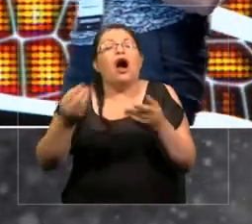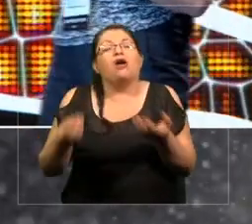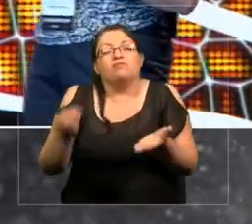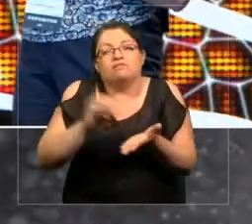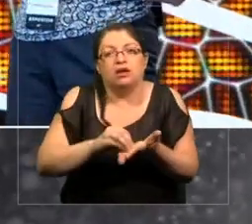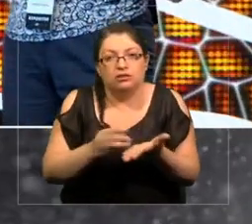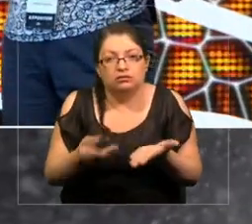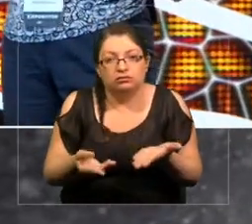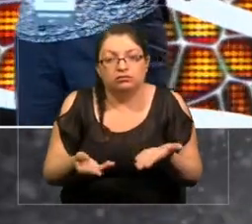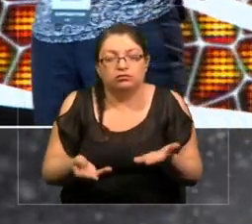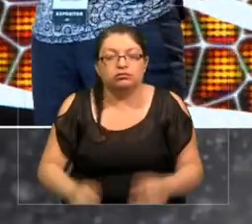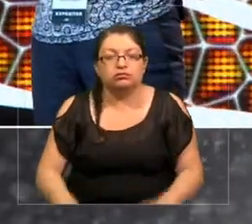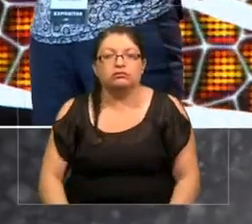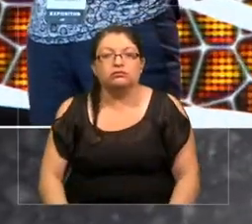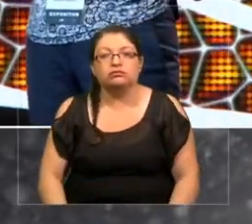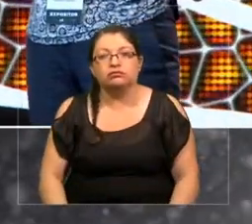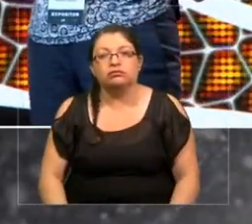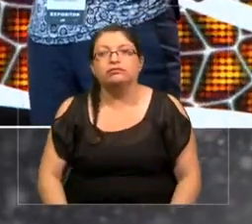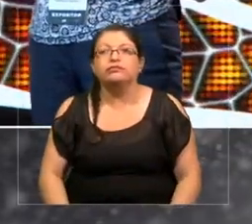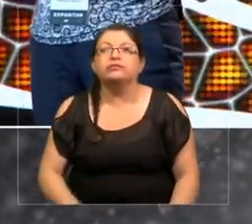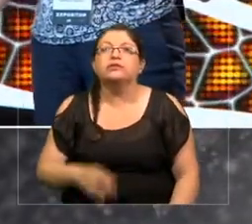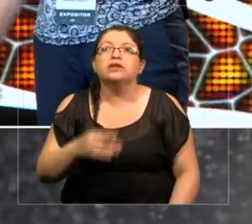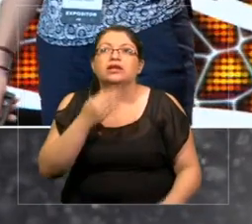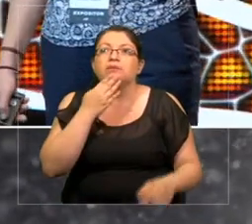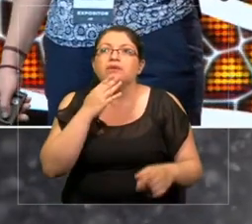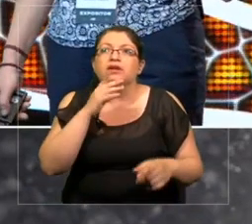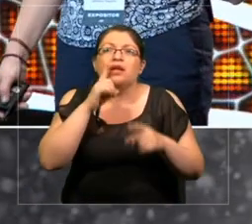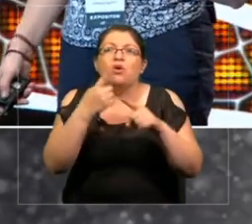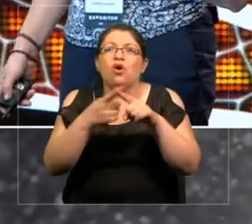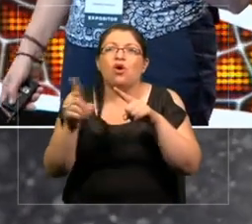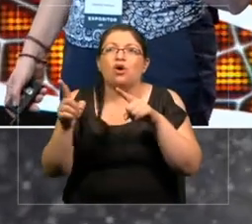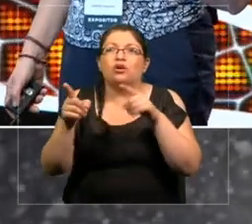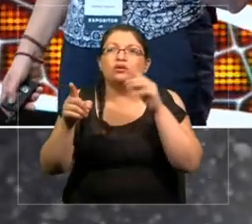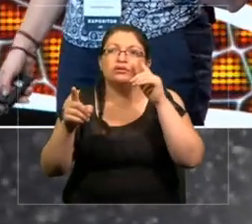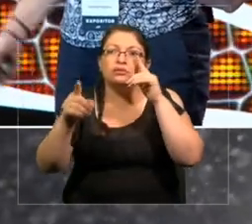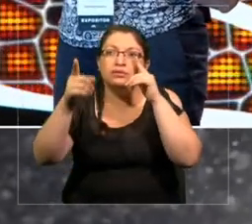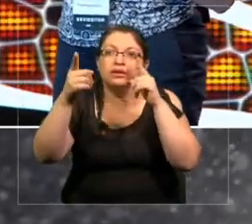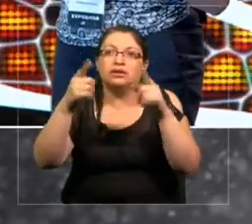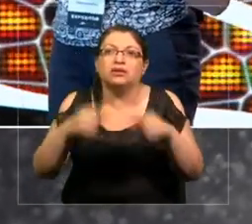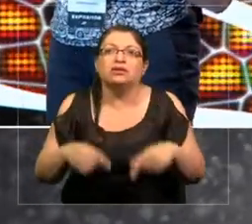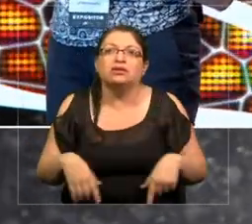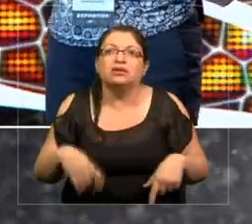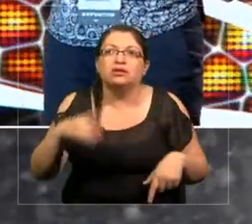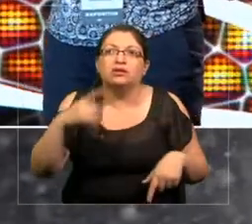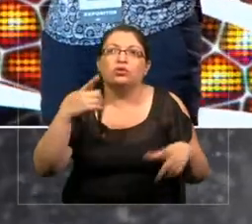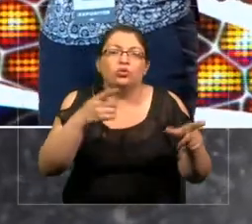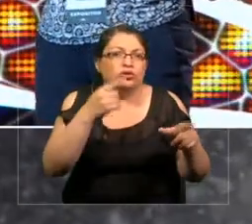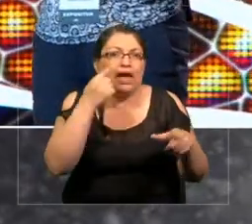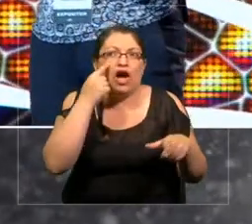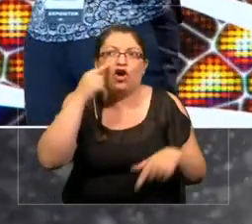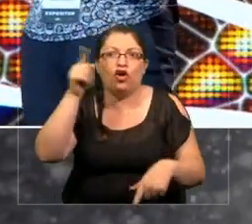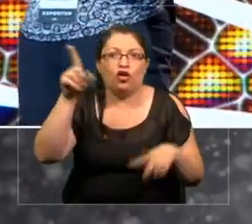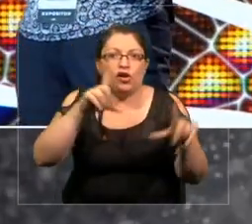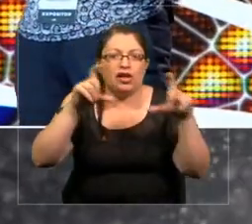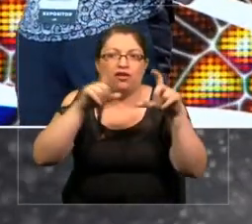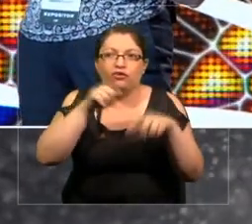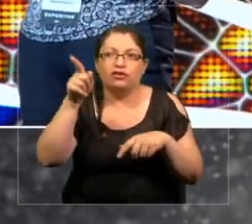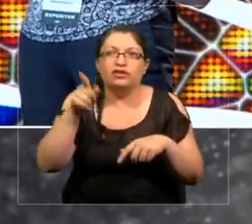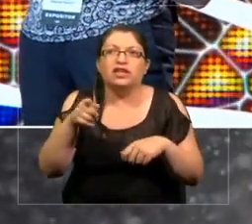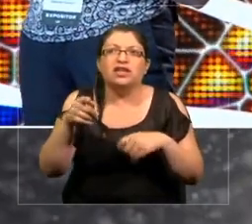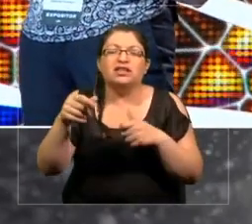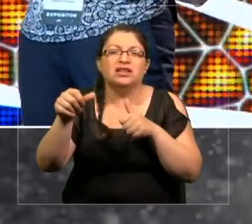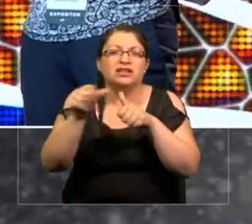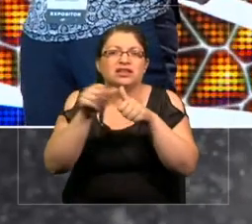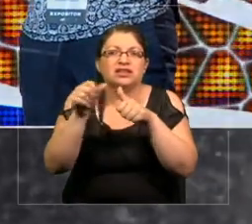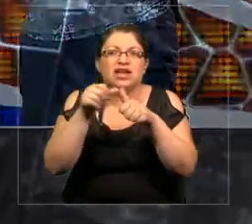puede suceder también tenemos otro impacto de tipo de impacto también aquí seguramente reconoce en esta fotografía que es